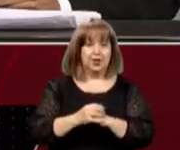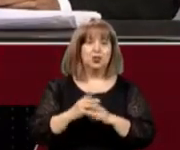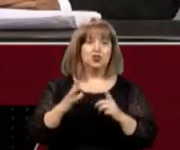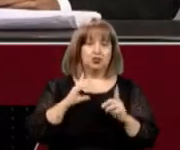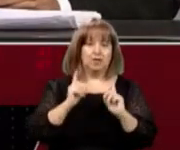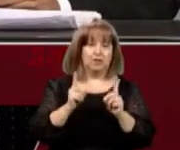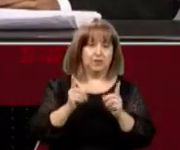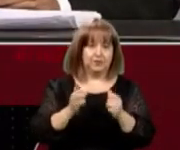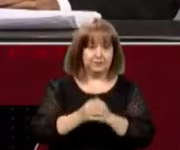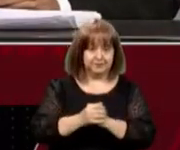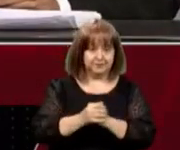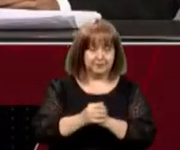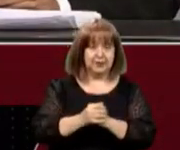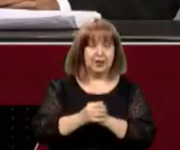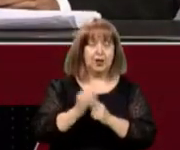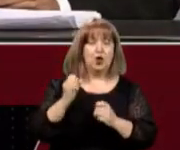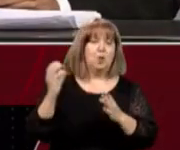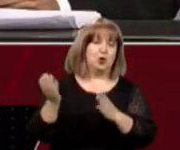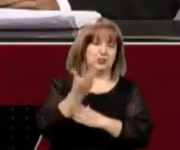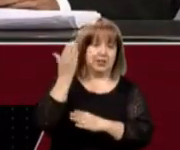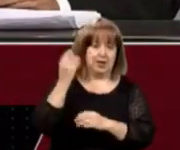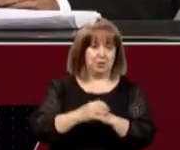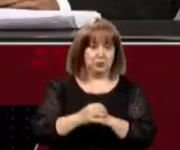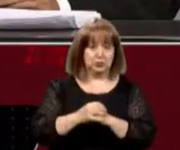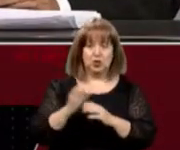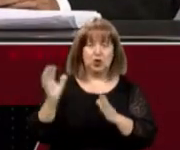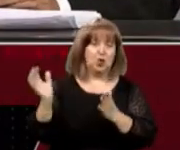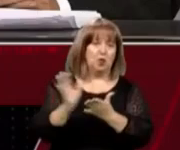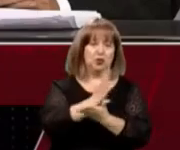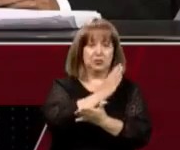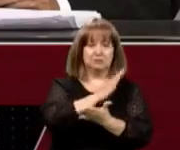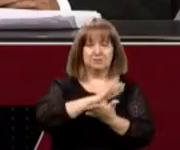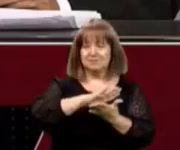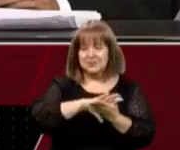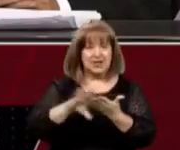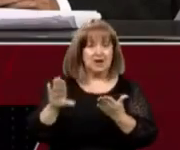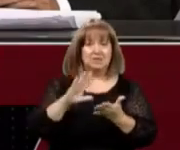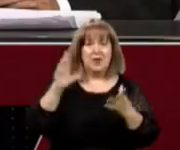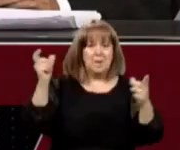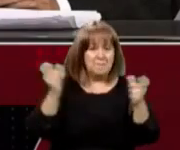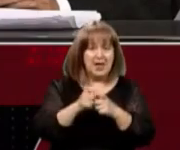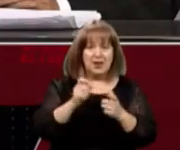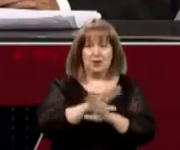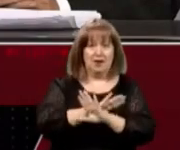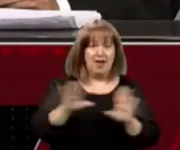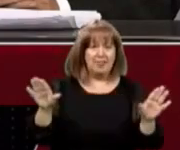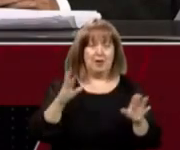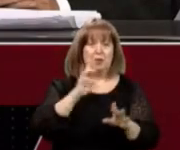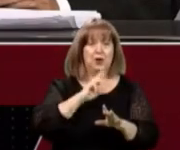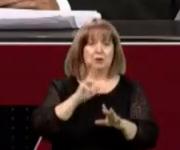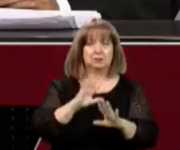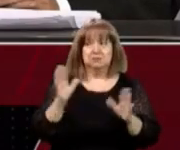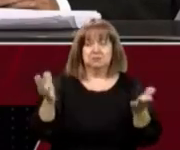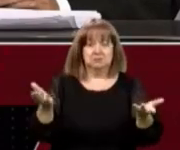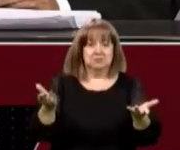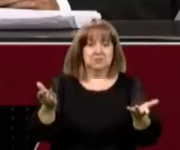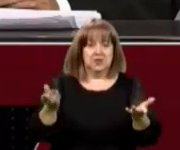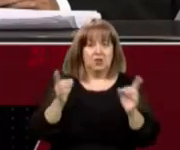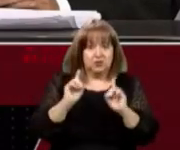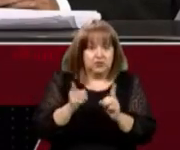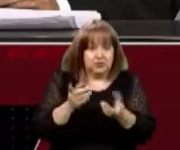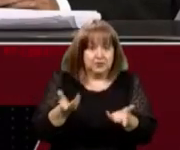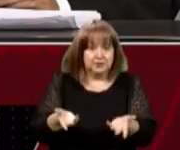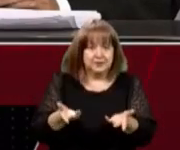empezar a hacer para erradicarlo, para bajar ese número. Pero bueno, nos quedamos con esta cantidad de gente, contamos